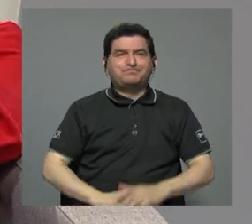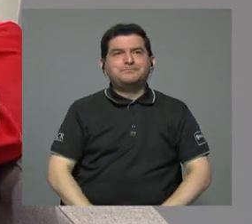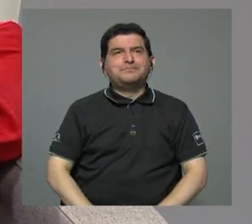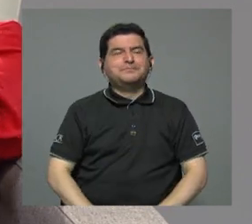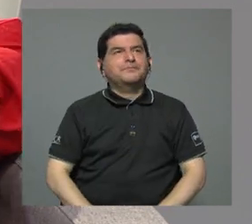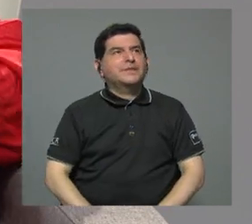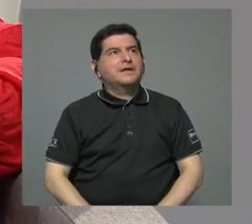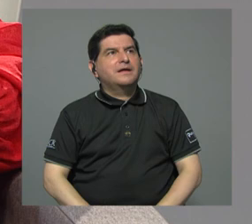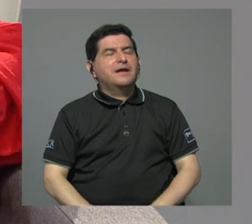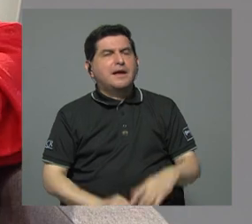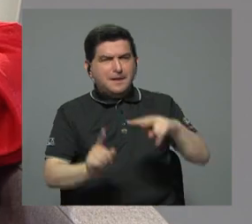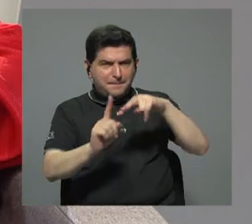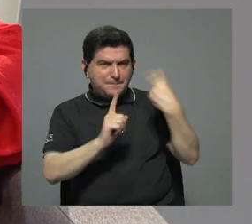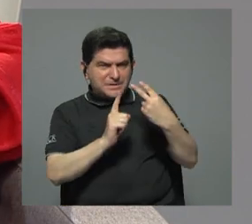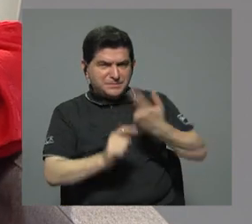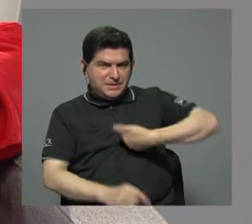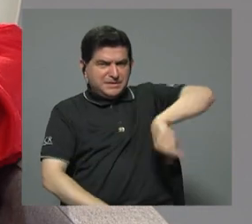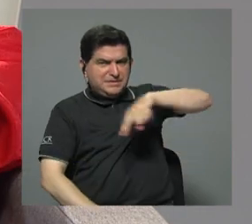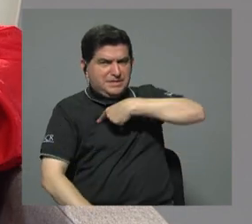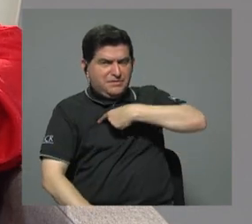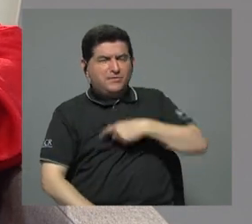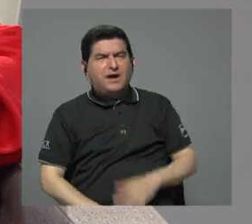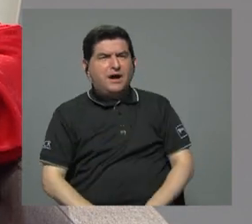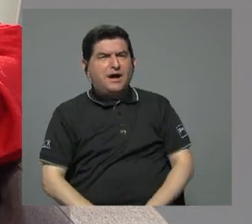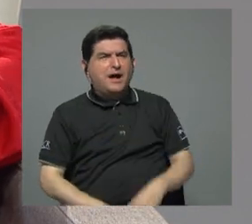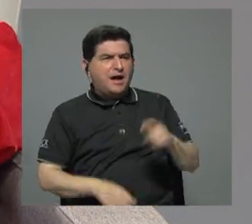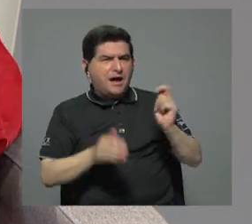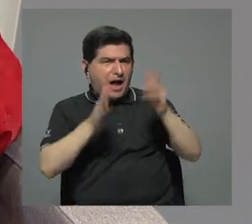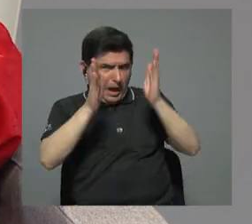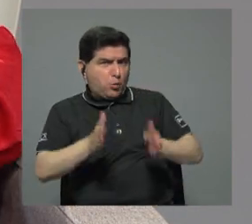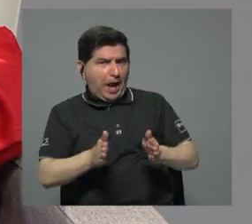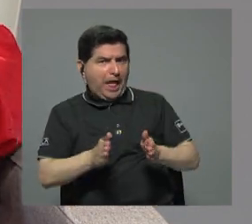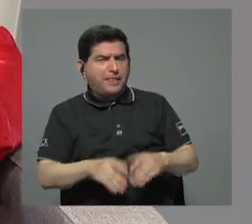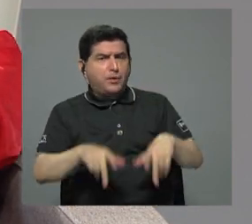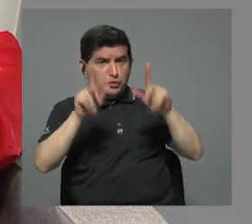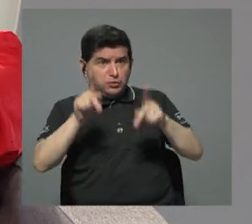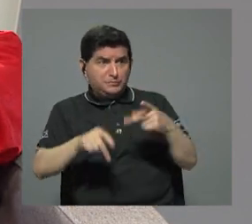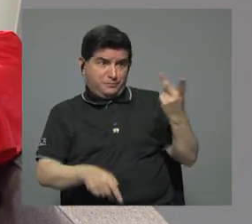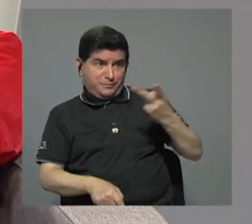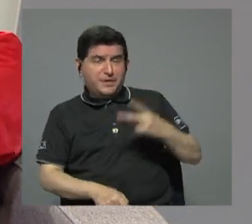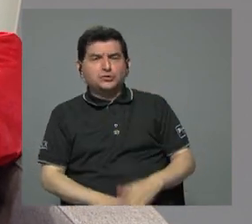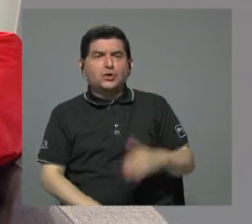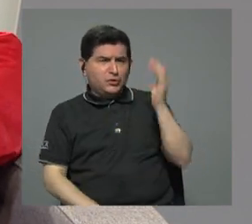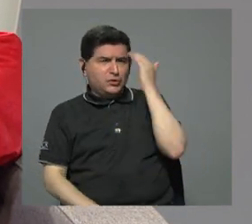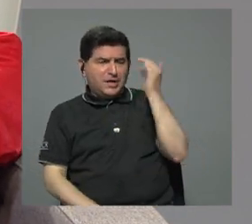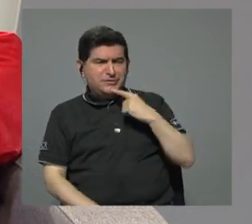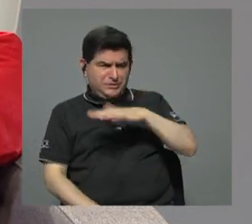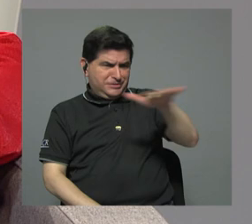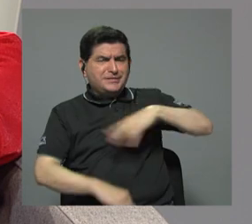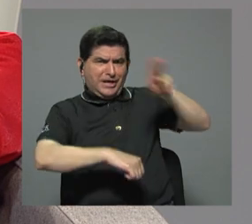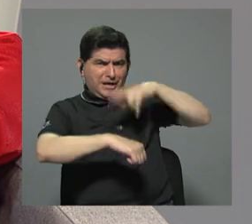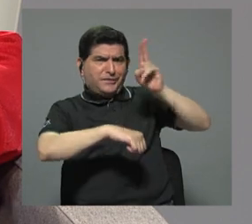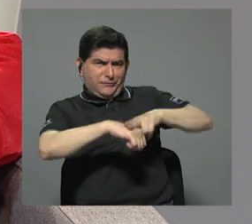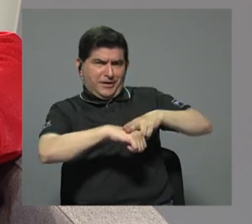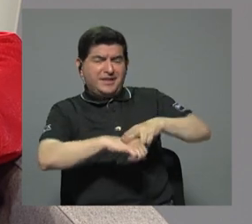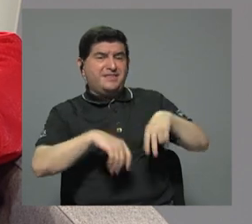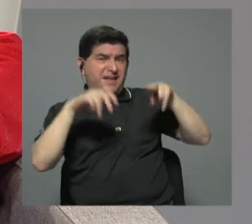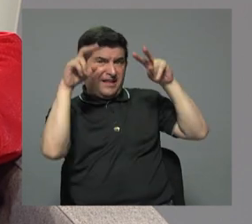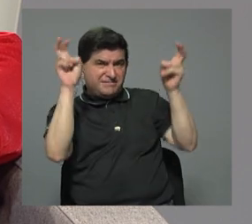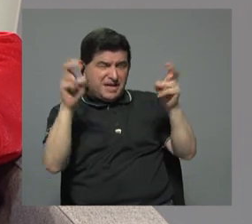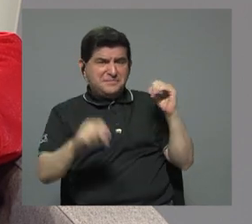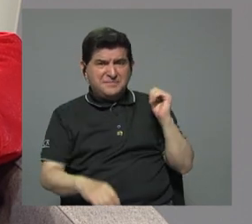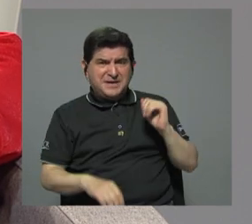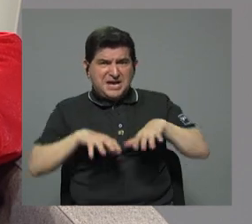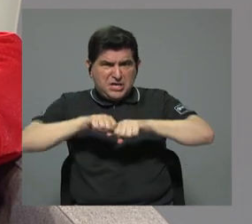desde el punto de vista nosotros como abogados como personas muy conscientes de la realidad nacional el tema de la